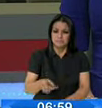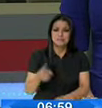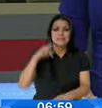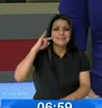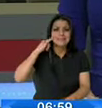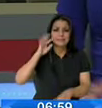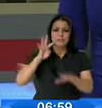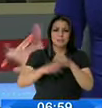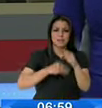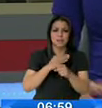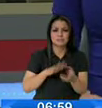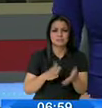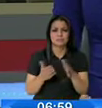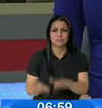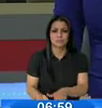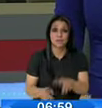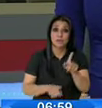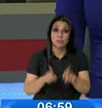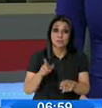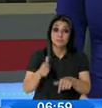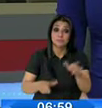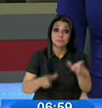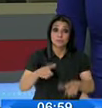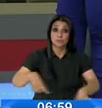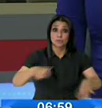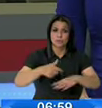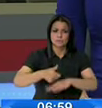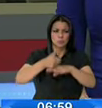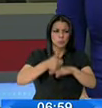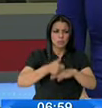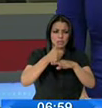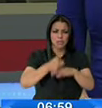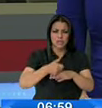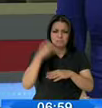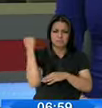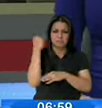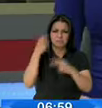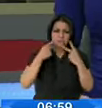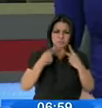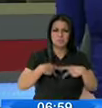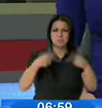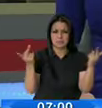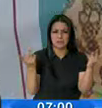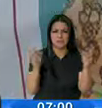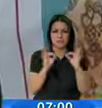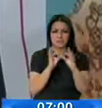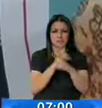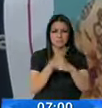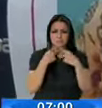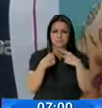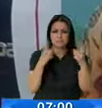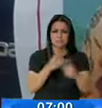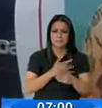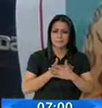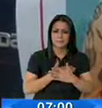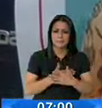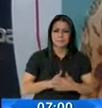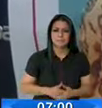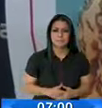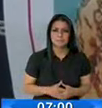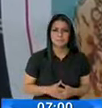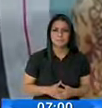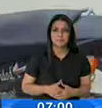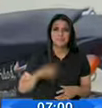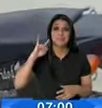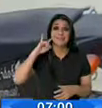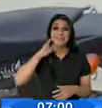Emilia Benavides. Varias reacciones de personajes públicos se han difundido en las redes sociales. Lamentable. El cruel asesinato de la